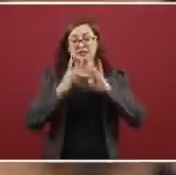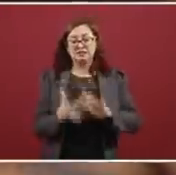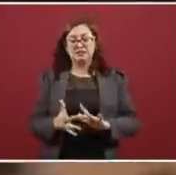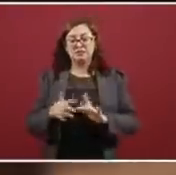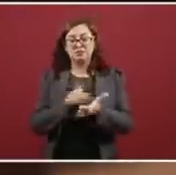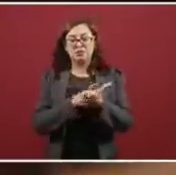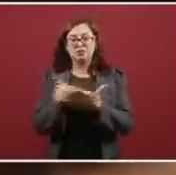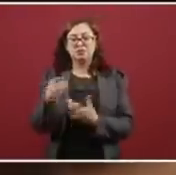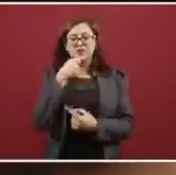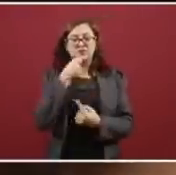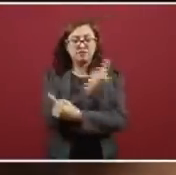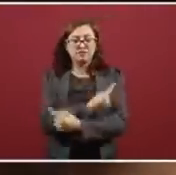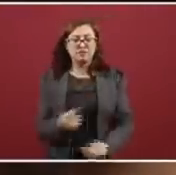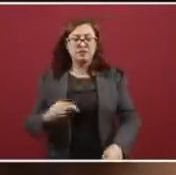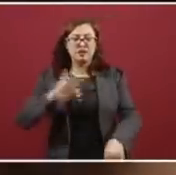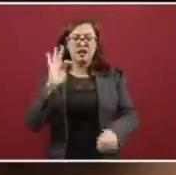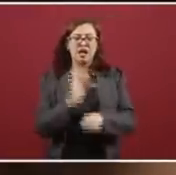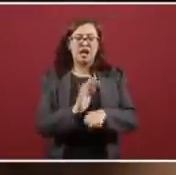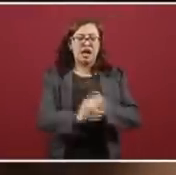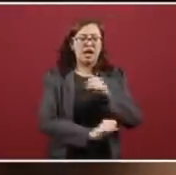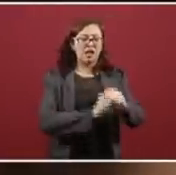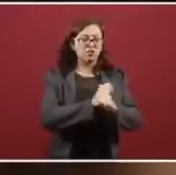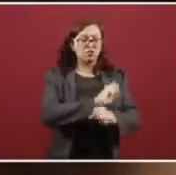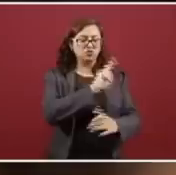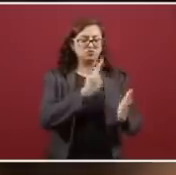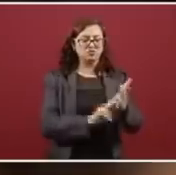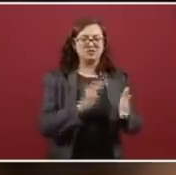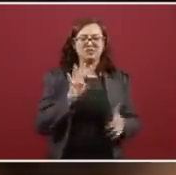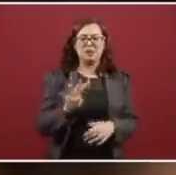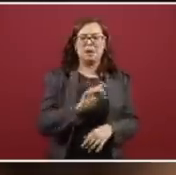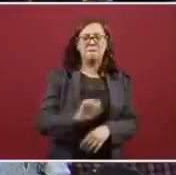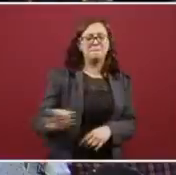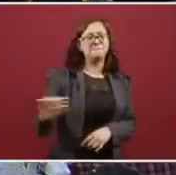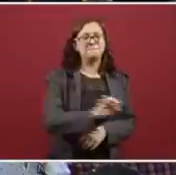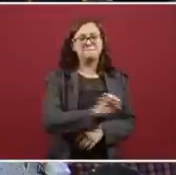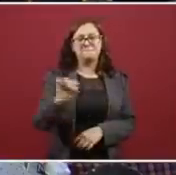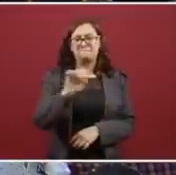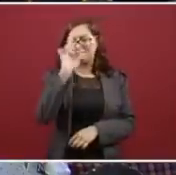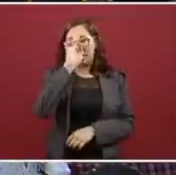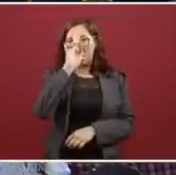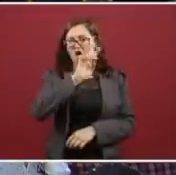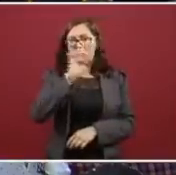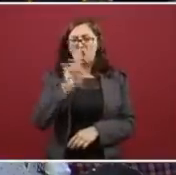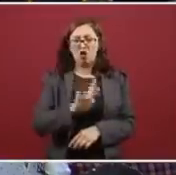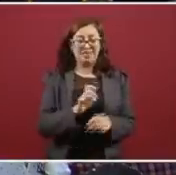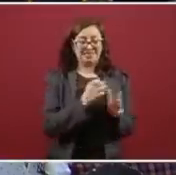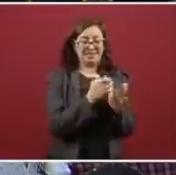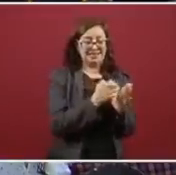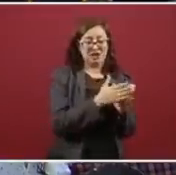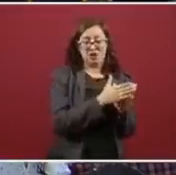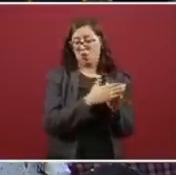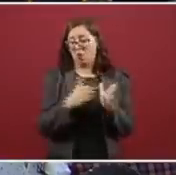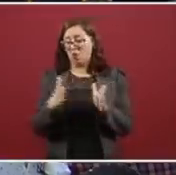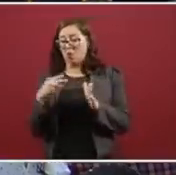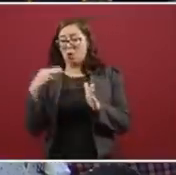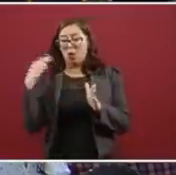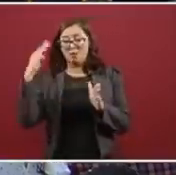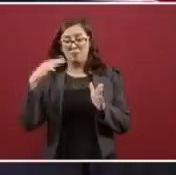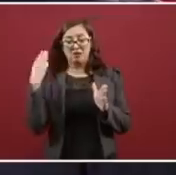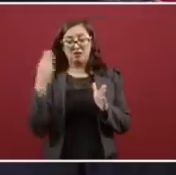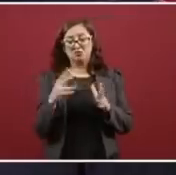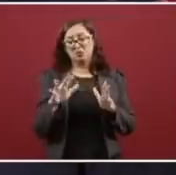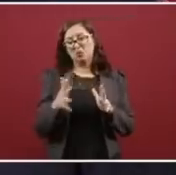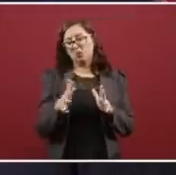esto se disparó en el 2019 ellos dan un promedio de que de enero a marzo se han asesinado